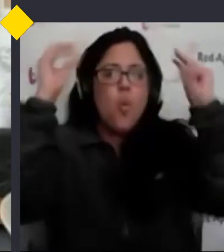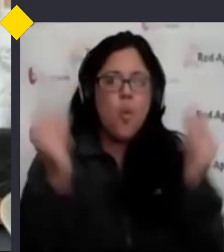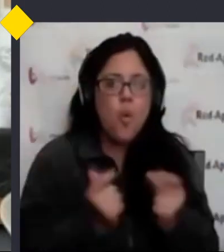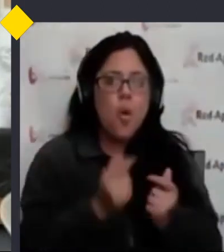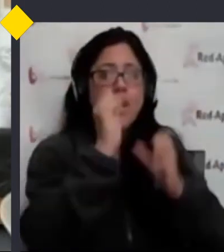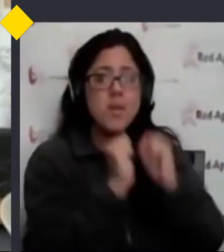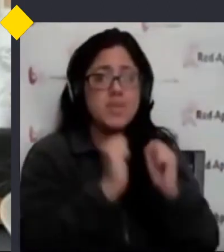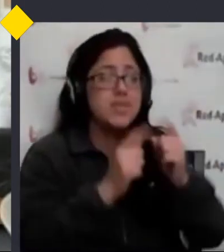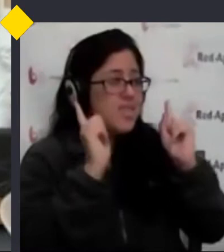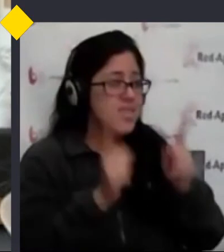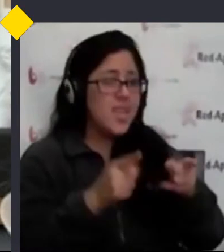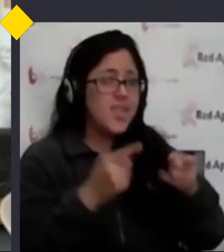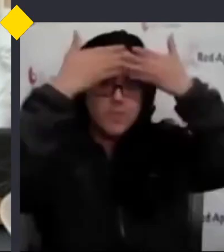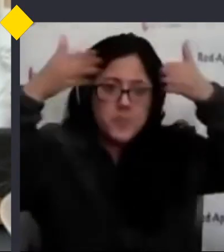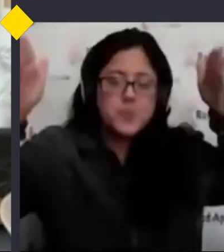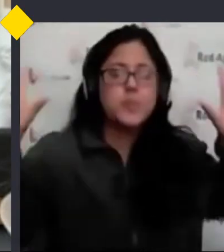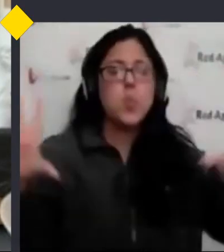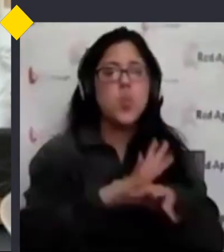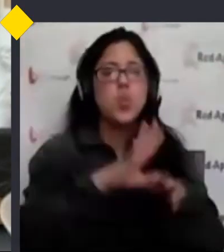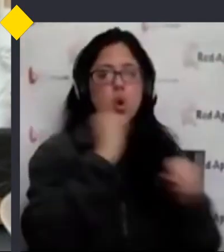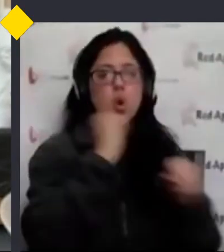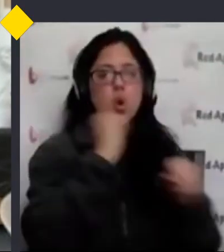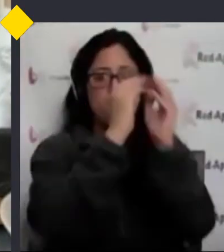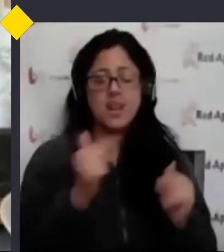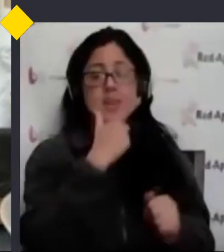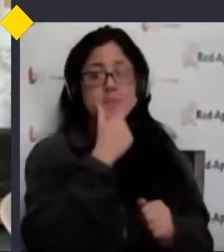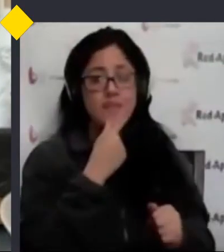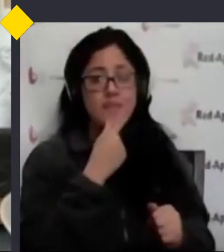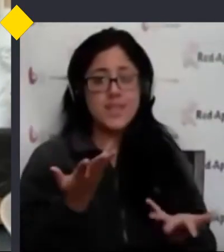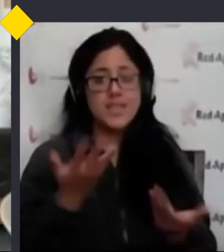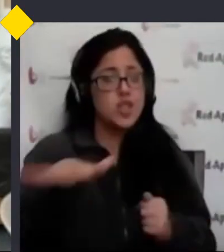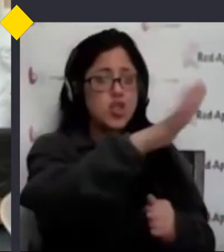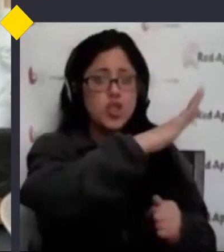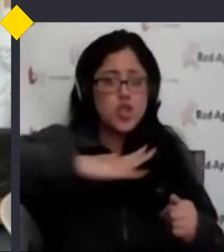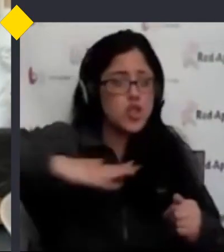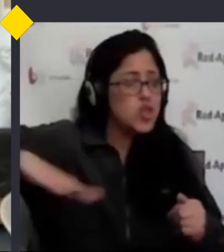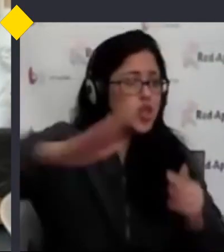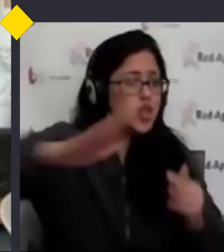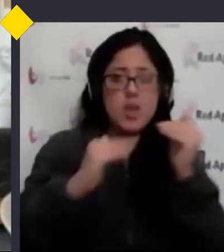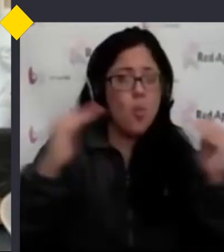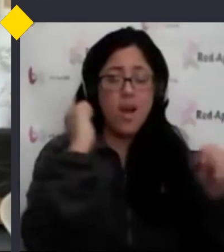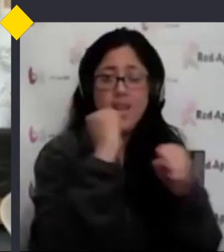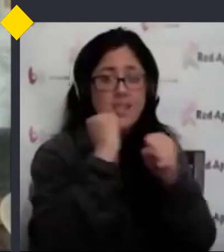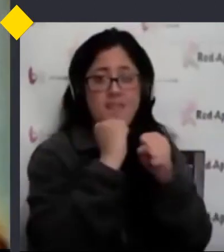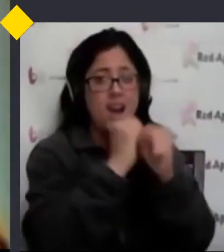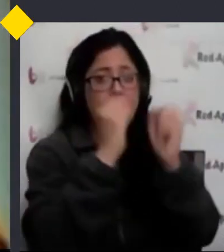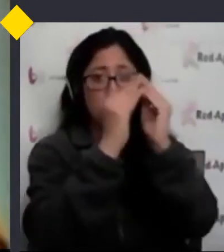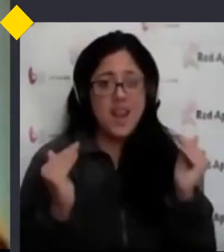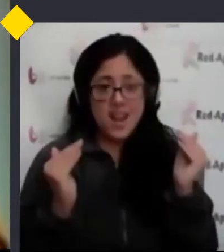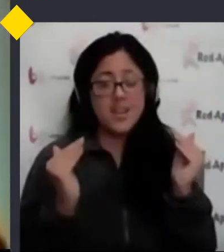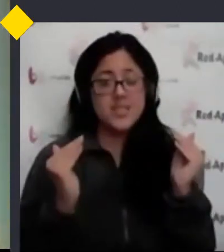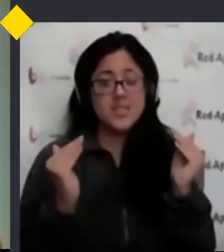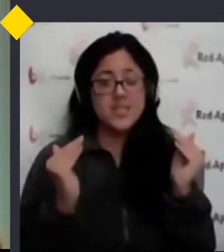¿cierto? Junto con el teletrabajo, es mucho más fácil, estamos todos en igualdad de condiciones desde la casa y espero que